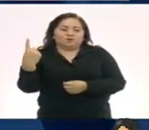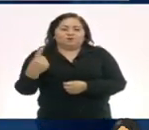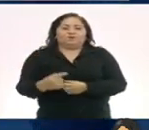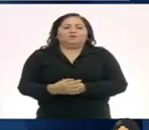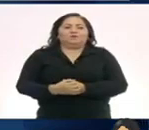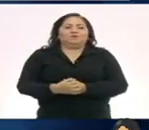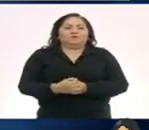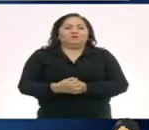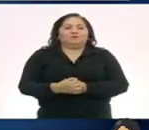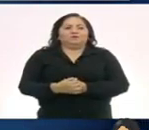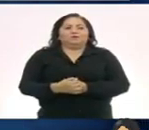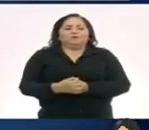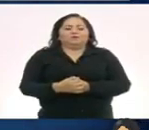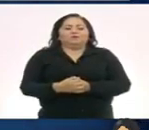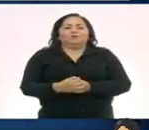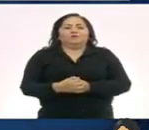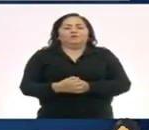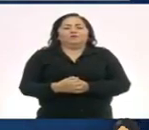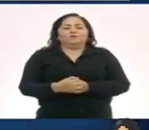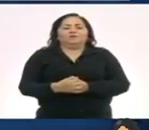entero.